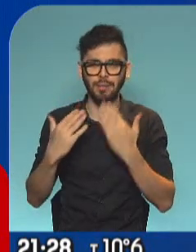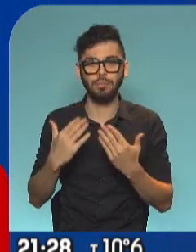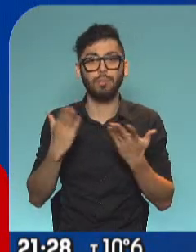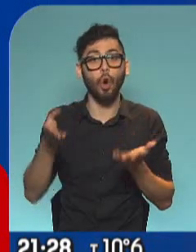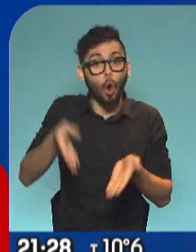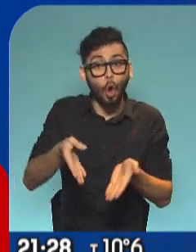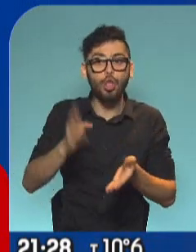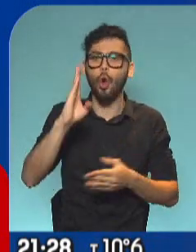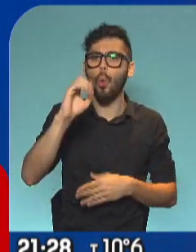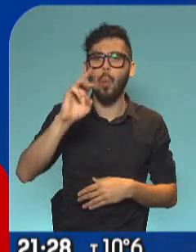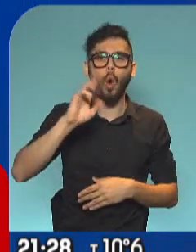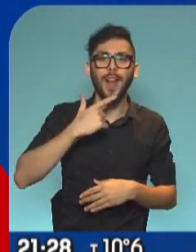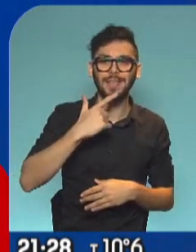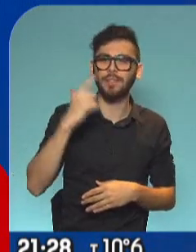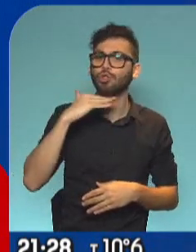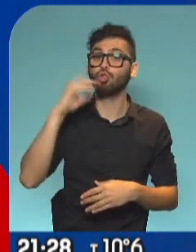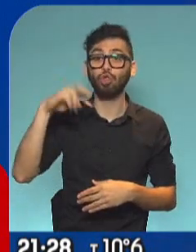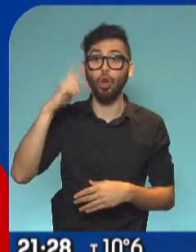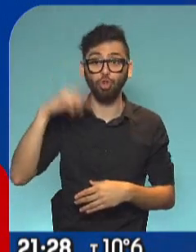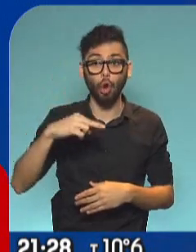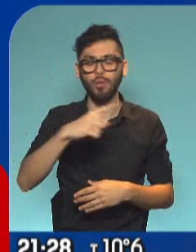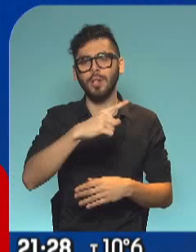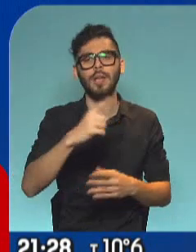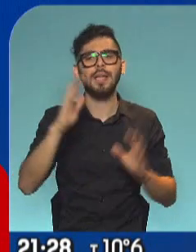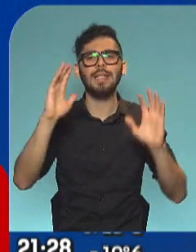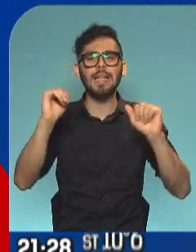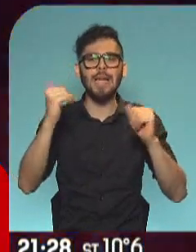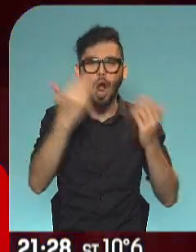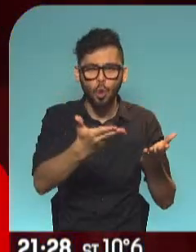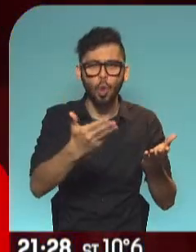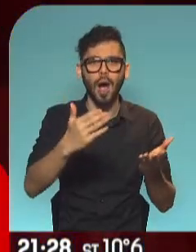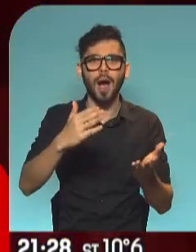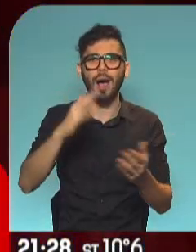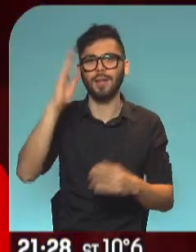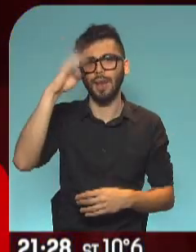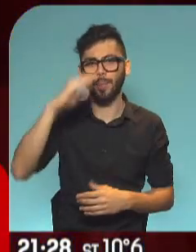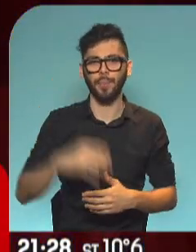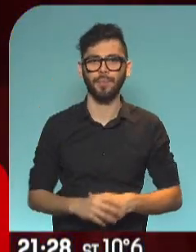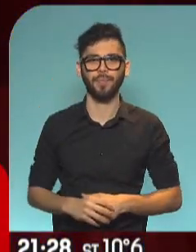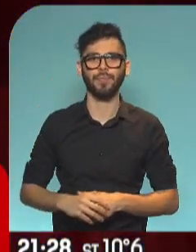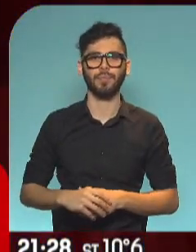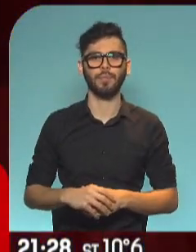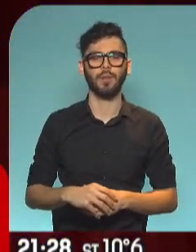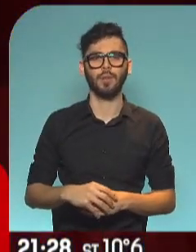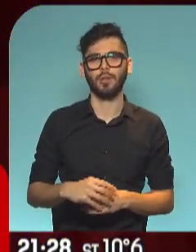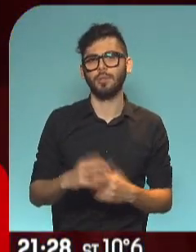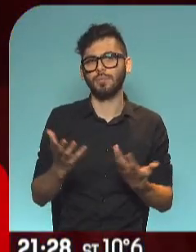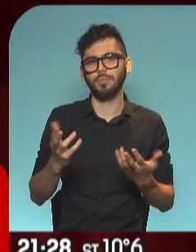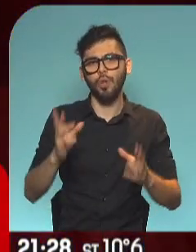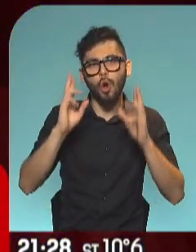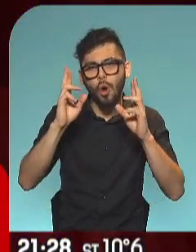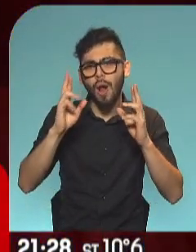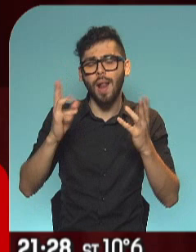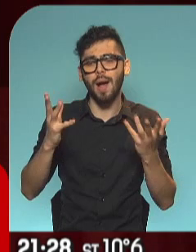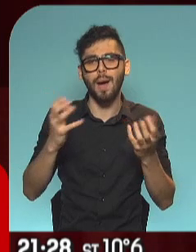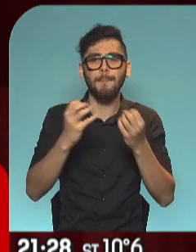hoy le mandó un saludo a Donald Trump y lo hacía de esta manera. We all want to send our best wishes to the president